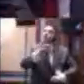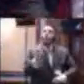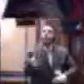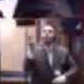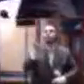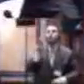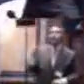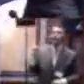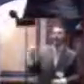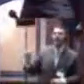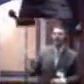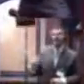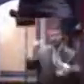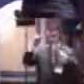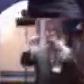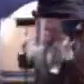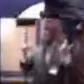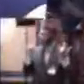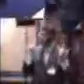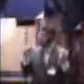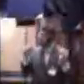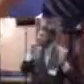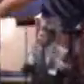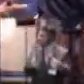De manera muy puntual,